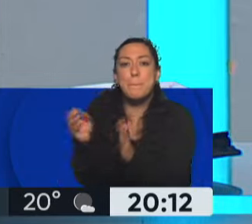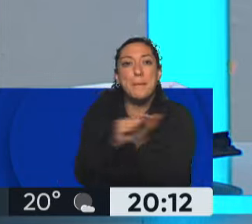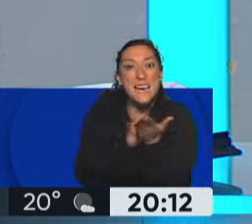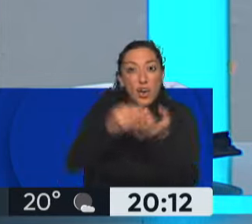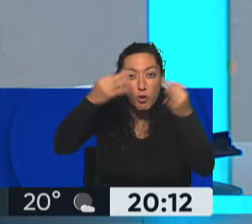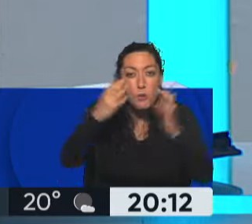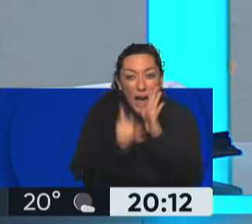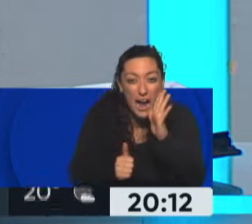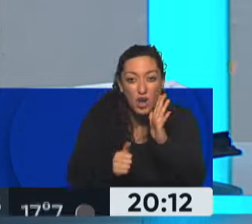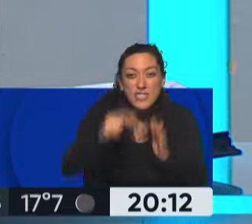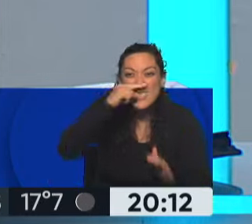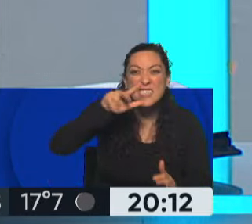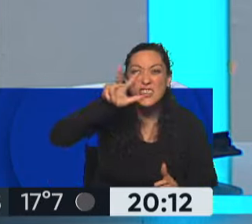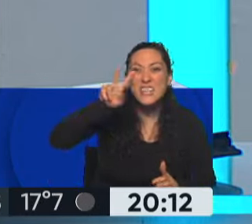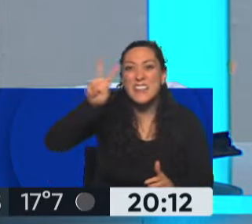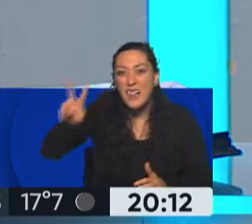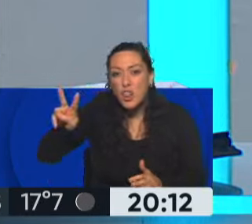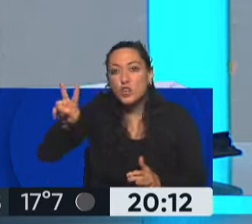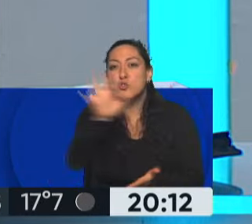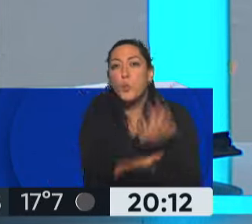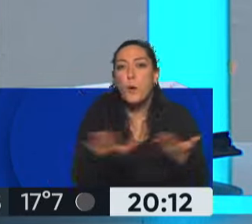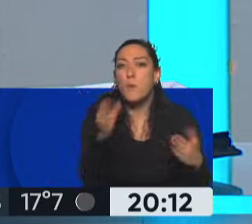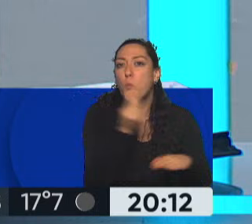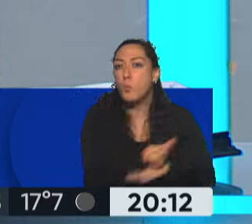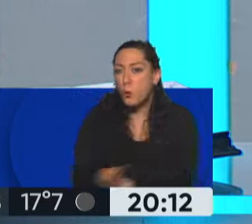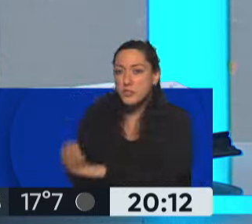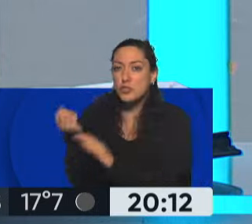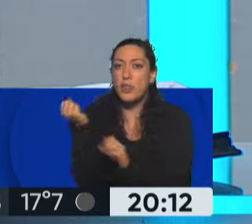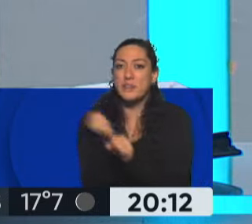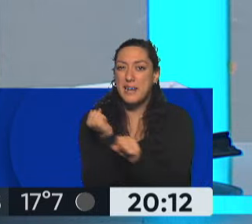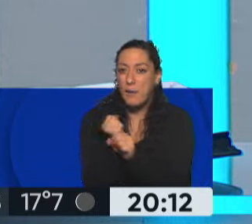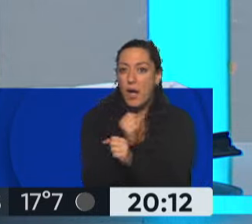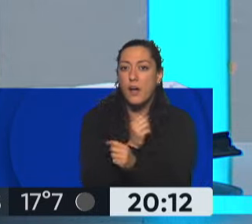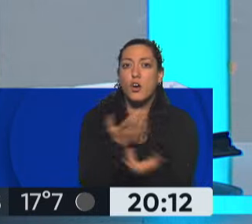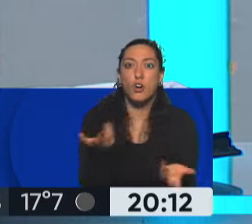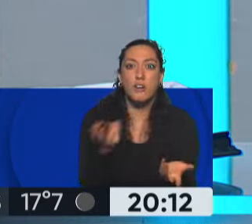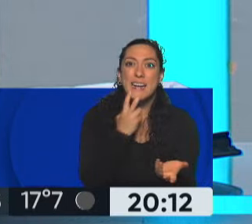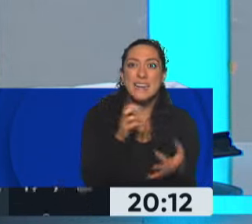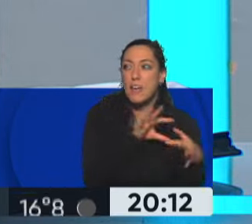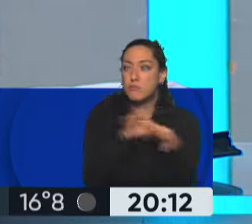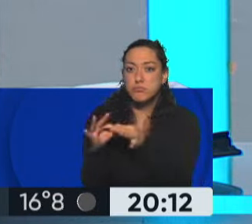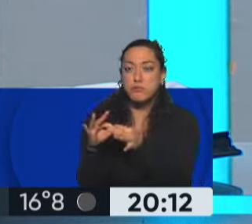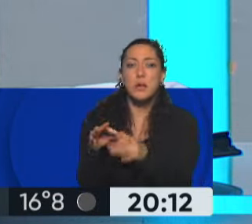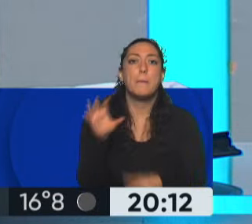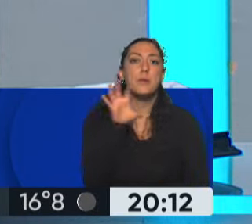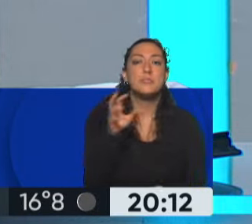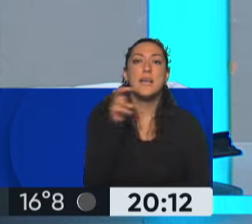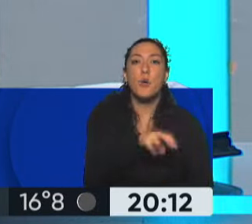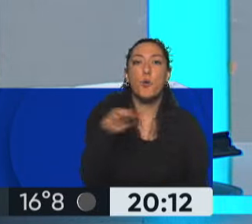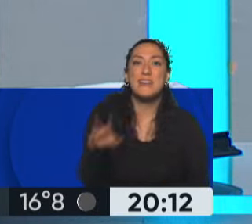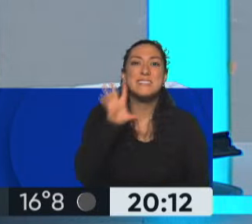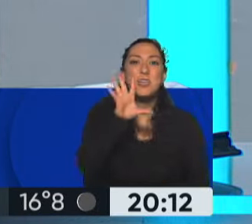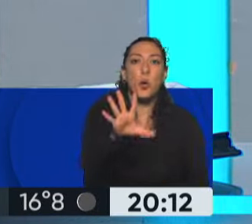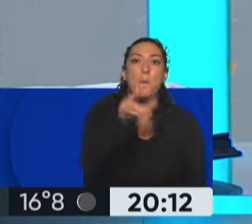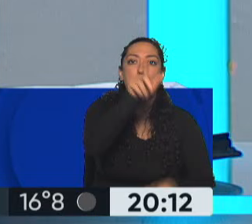provincia 732 nuevos empleos formales que tienen directa relación con el sector energético y en la provincia de neuquen 5000